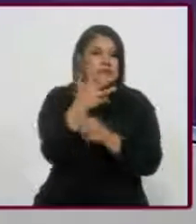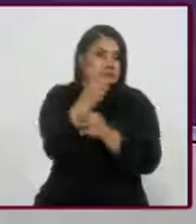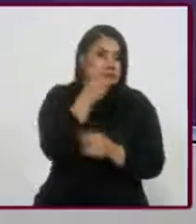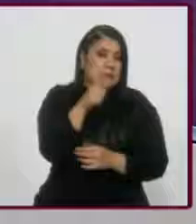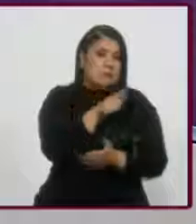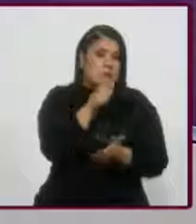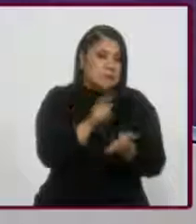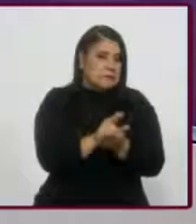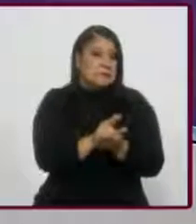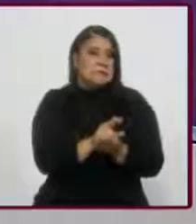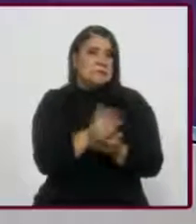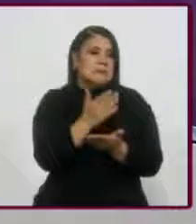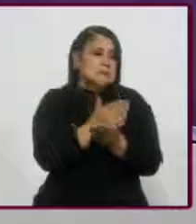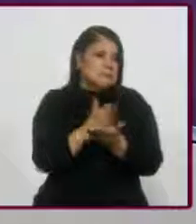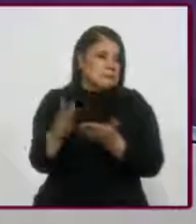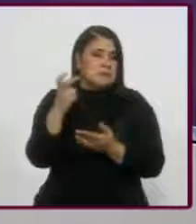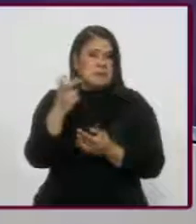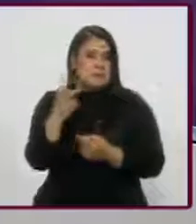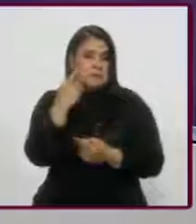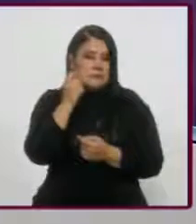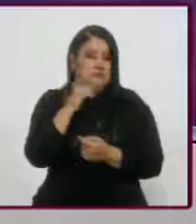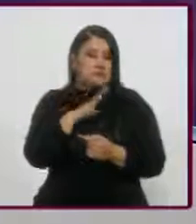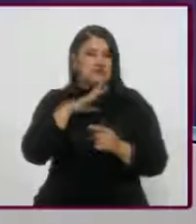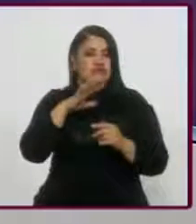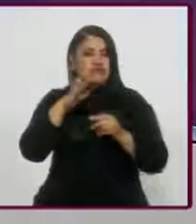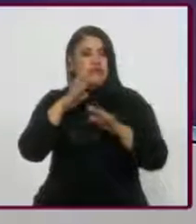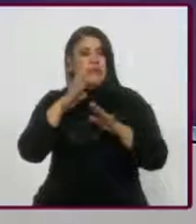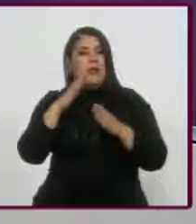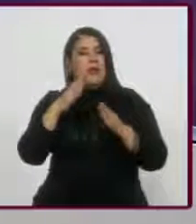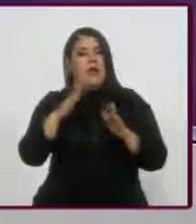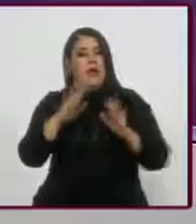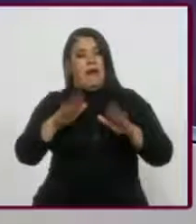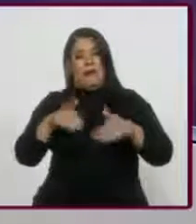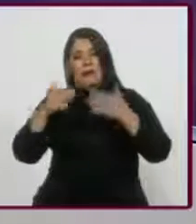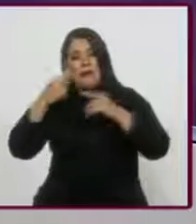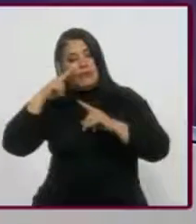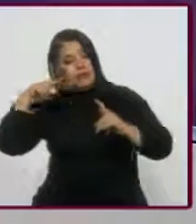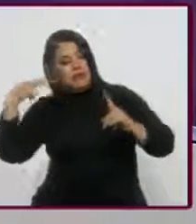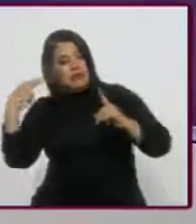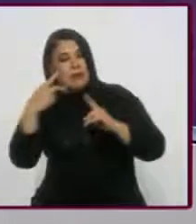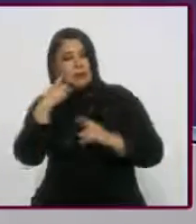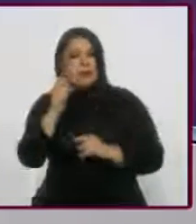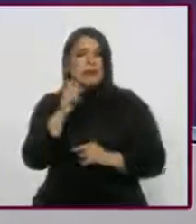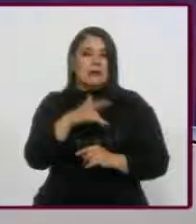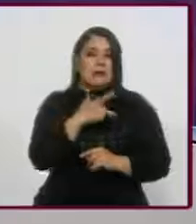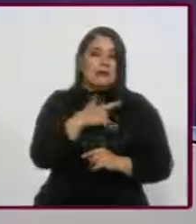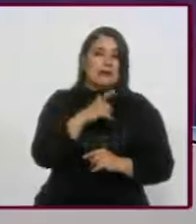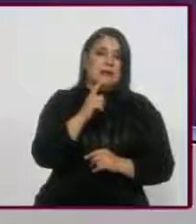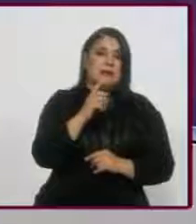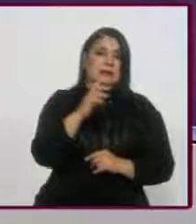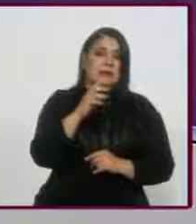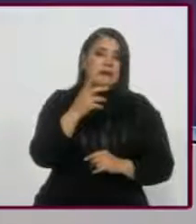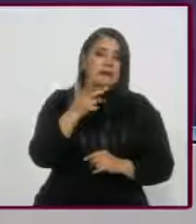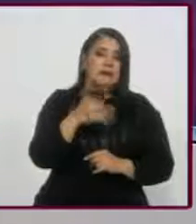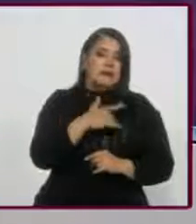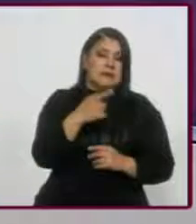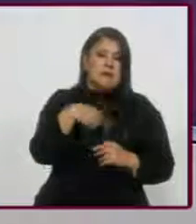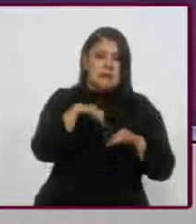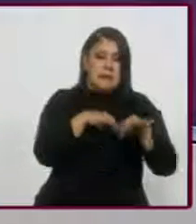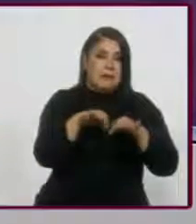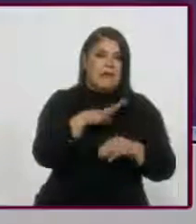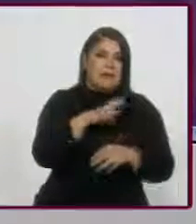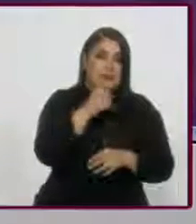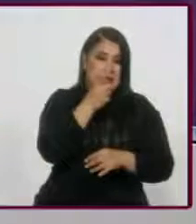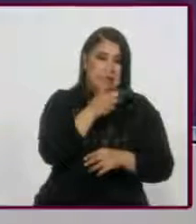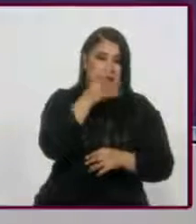términos generales, visto desde fuera, ya que solamente el 21% cuenta con estos servicios o este trabajo doméstico,